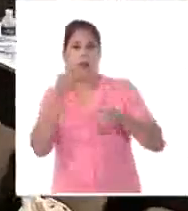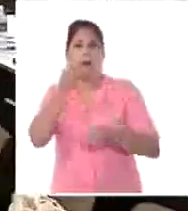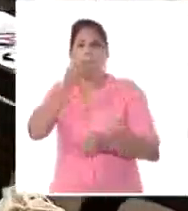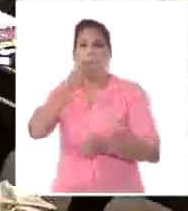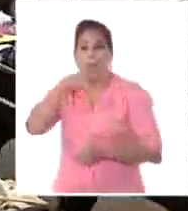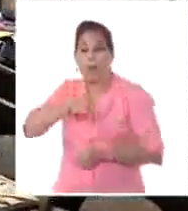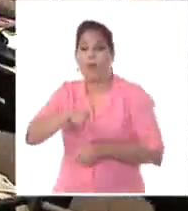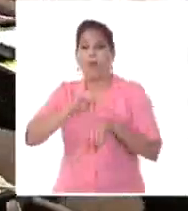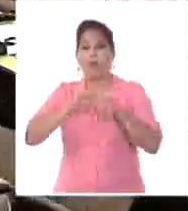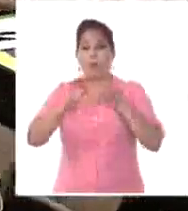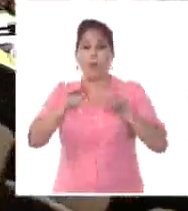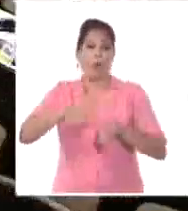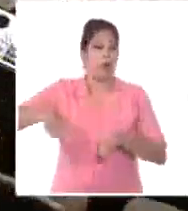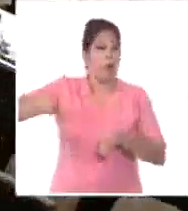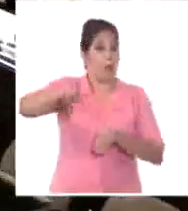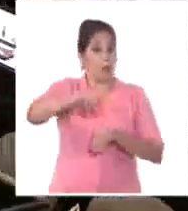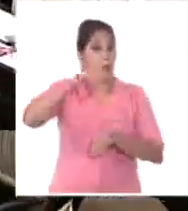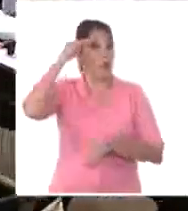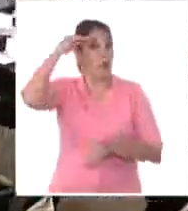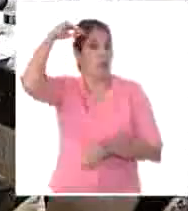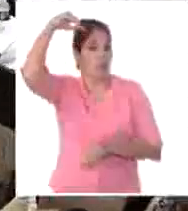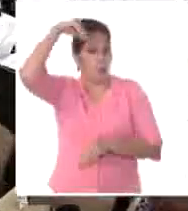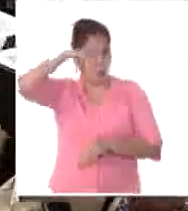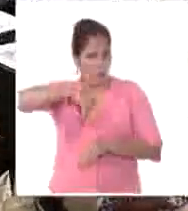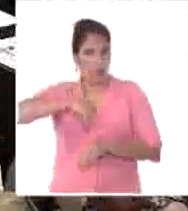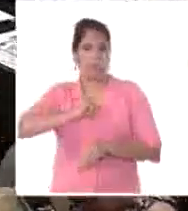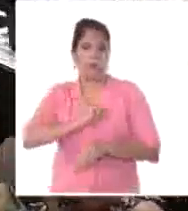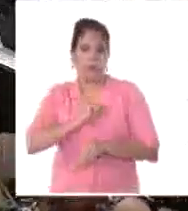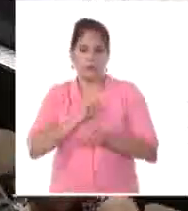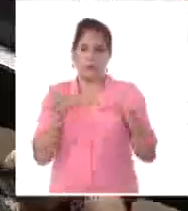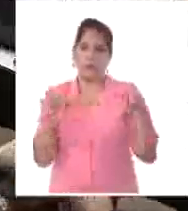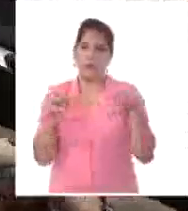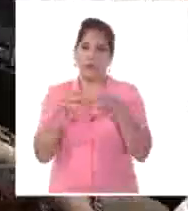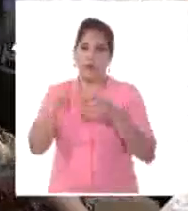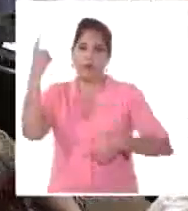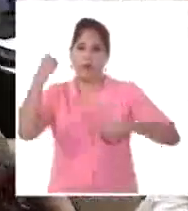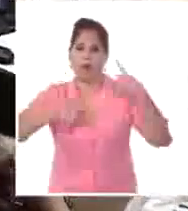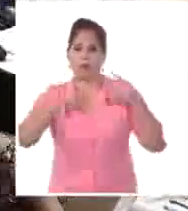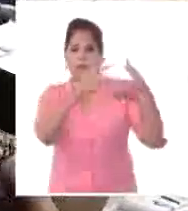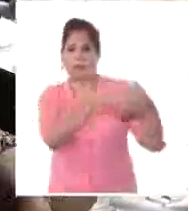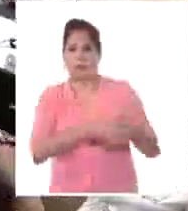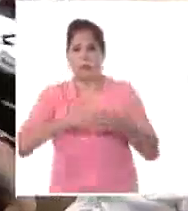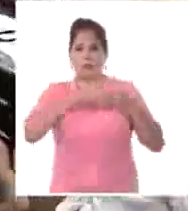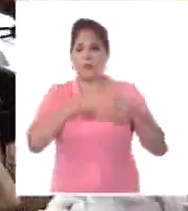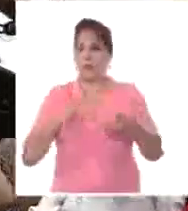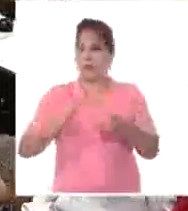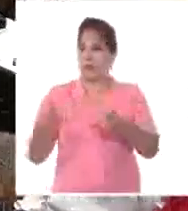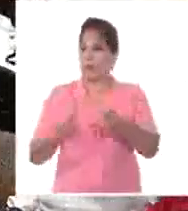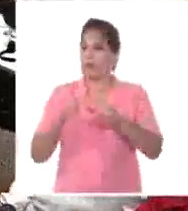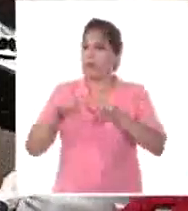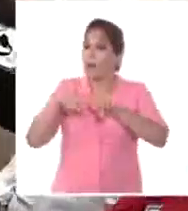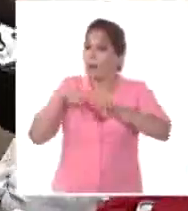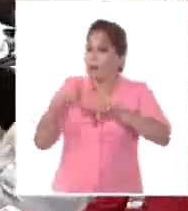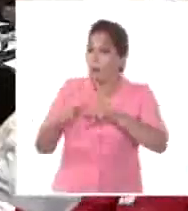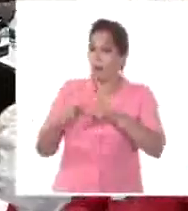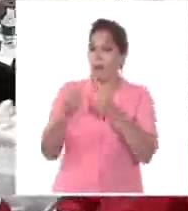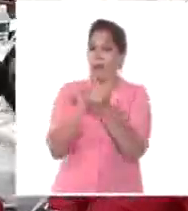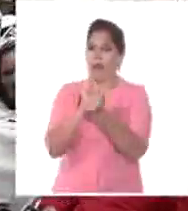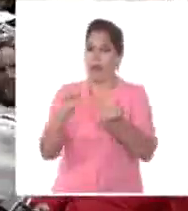entonces convocarnos conscientemente a la unidad antiimperialista y a la lucha contra el